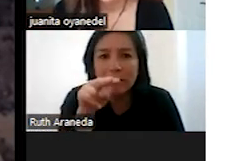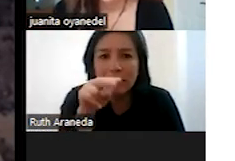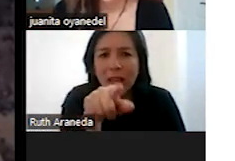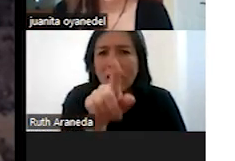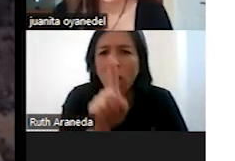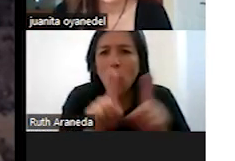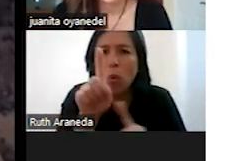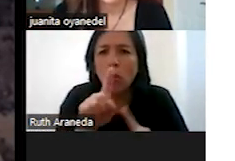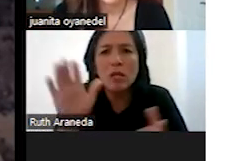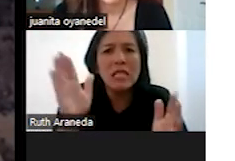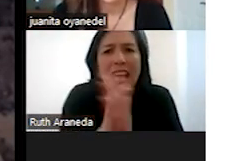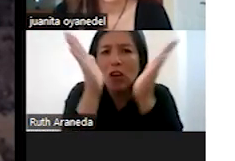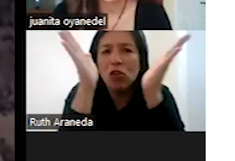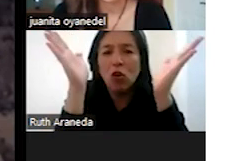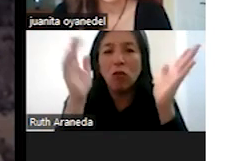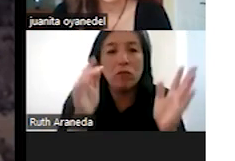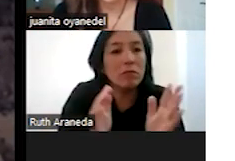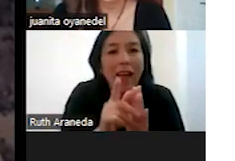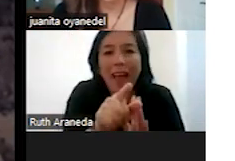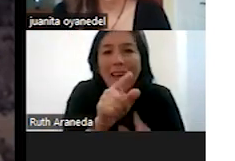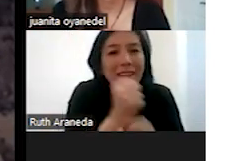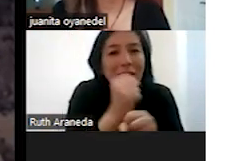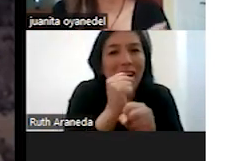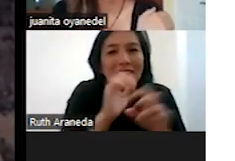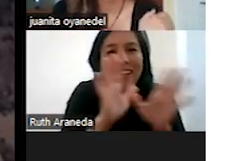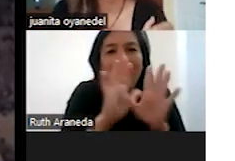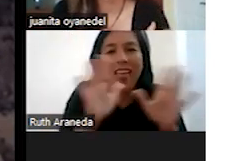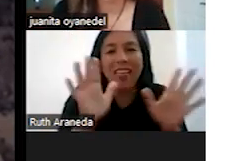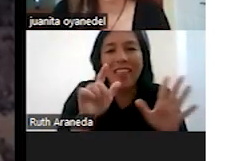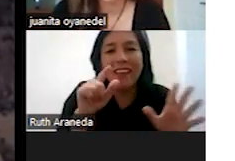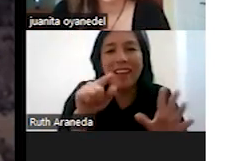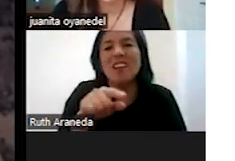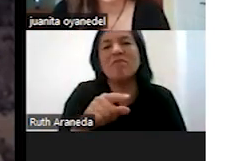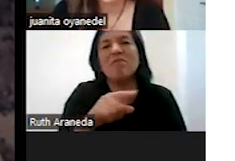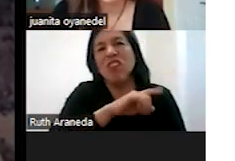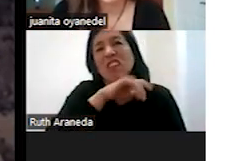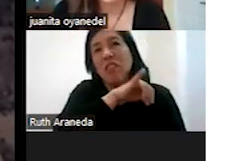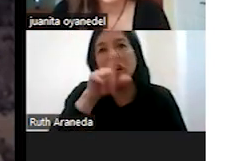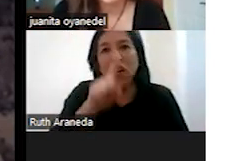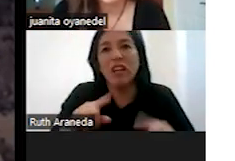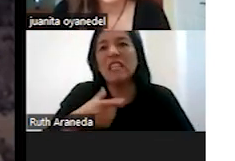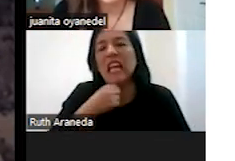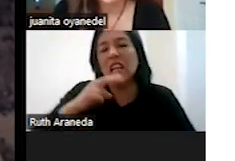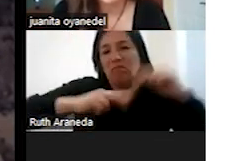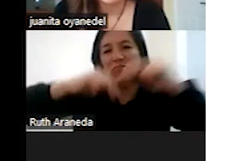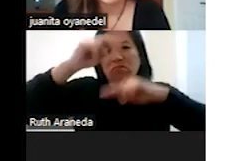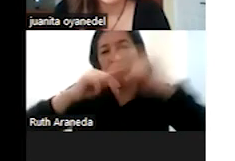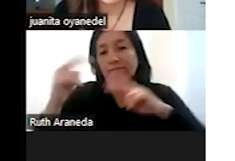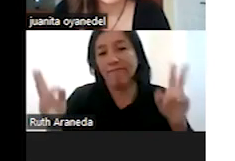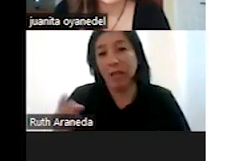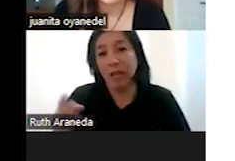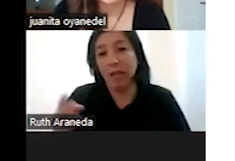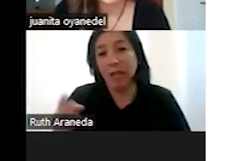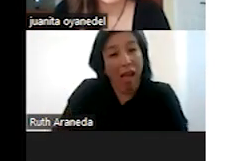lo demás son condominios. Bueno, ya hay proyectos para trabajar aquí, construir no sé cuántas casas y edificios. Pero antes de